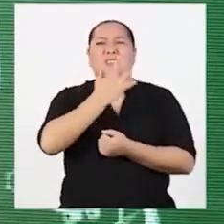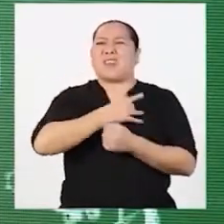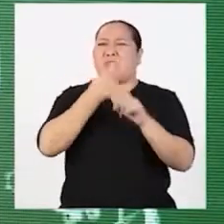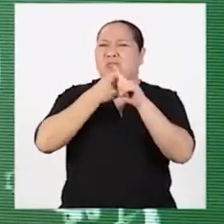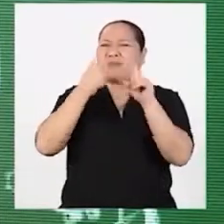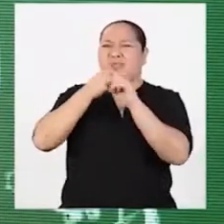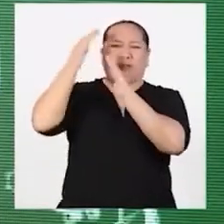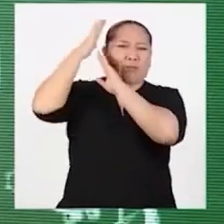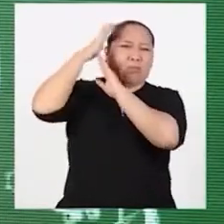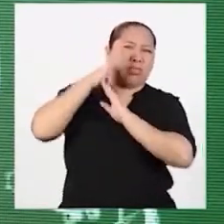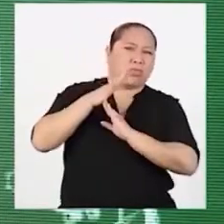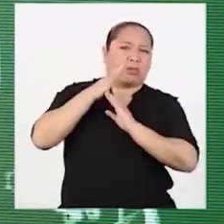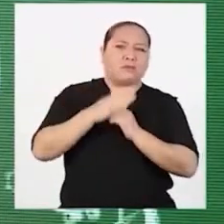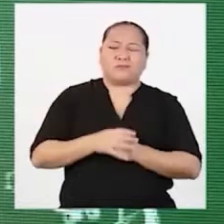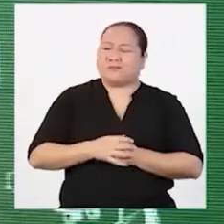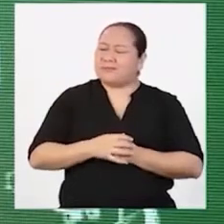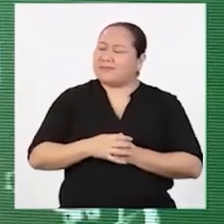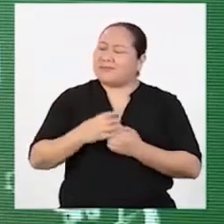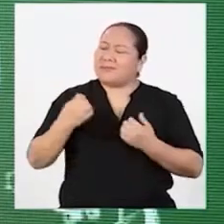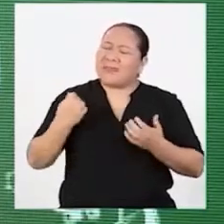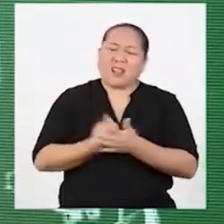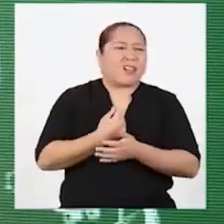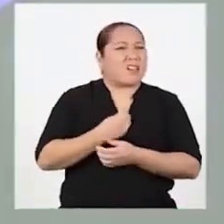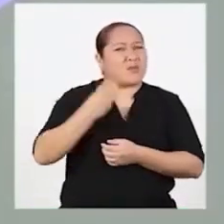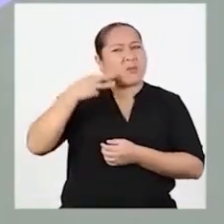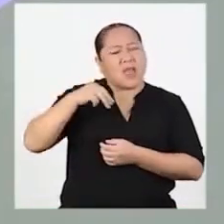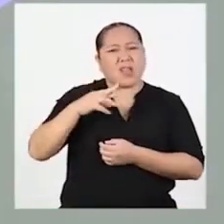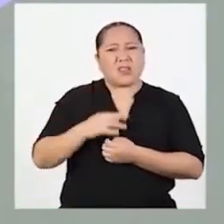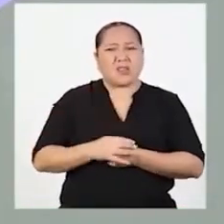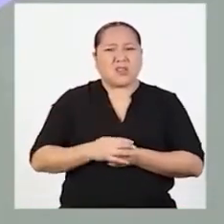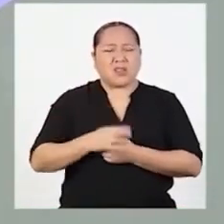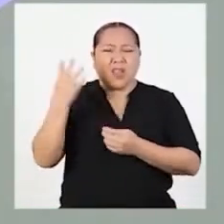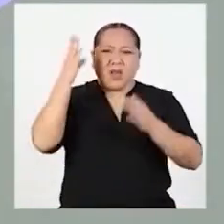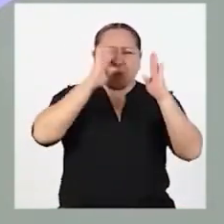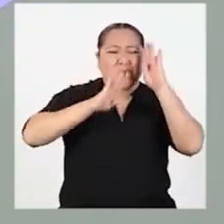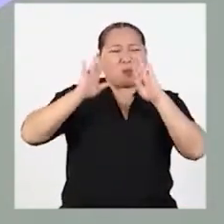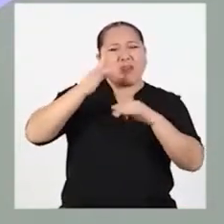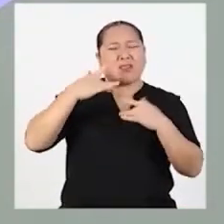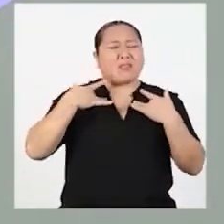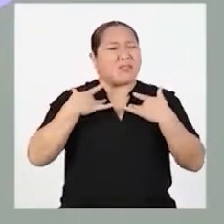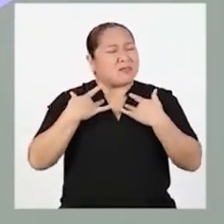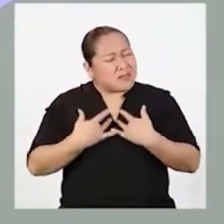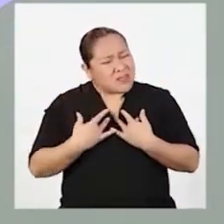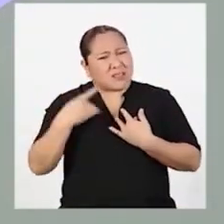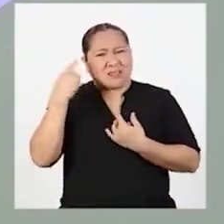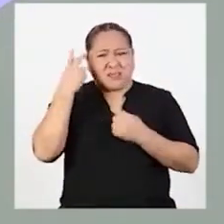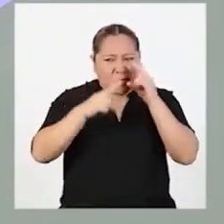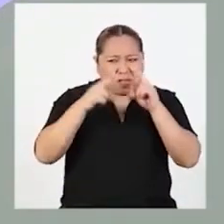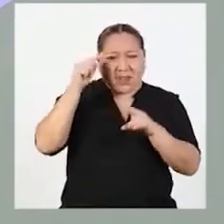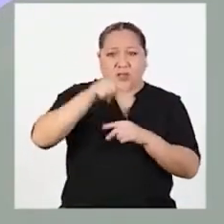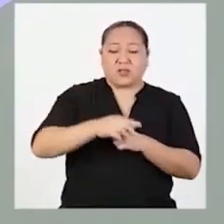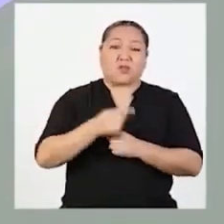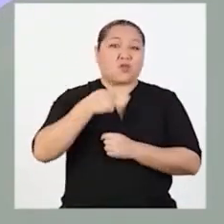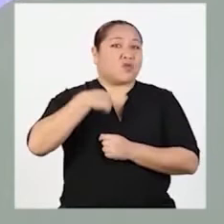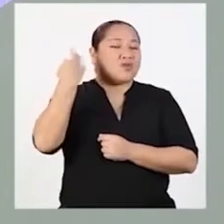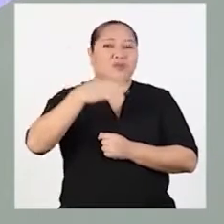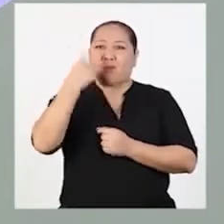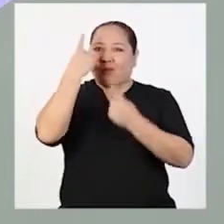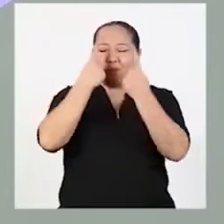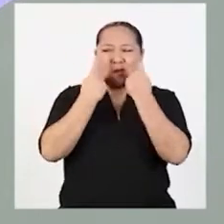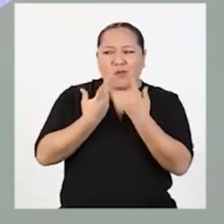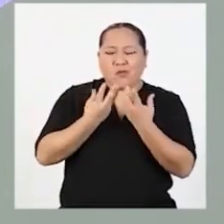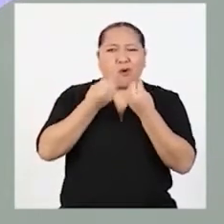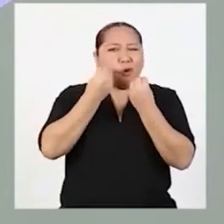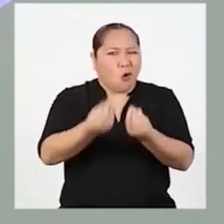que han experimentado diversos actos de discriminación. Ay, caramba, Mario. Qué preocupante y triste que pasen esas cosas.